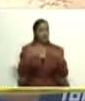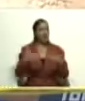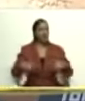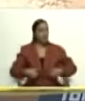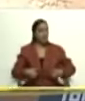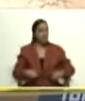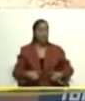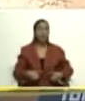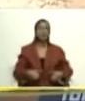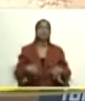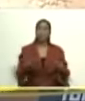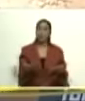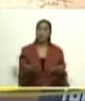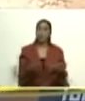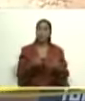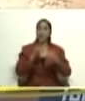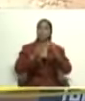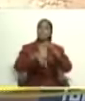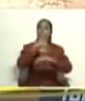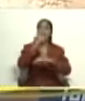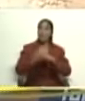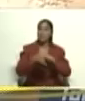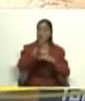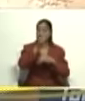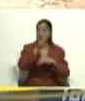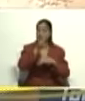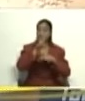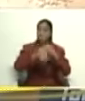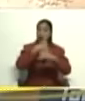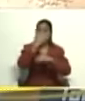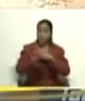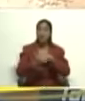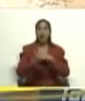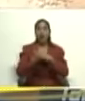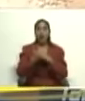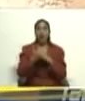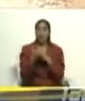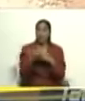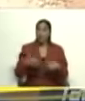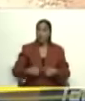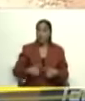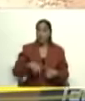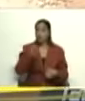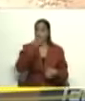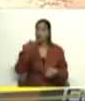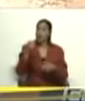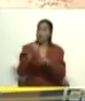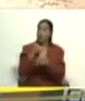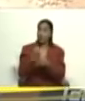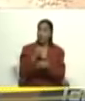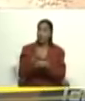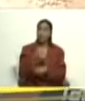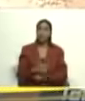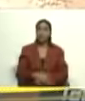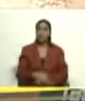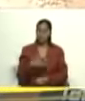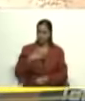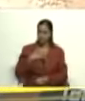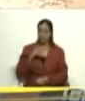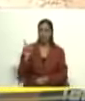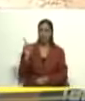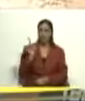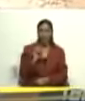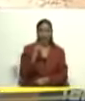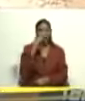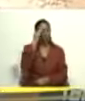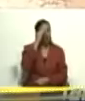planificado con la fuerza de la clase obrera. Cuando llegué, saludé a varios trabajadores de todas